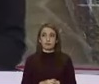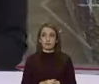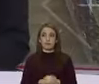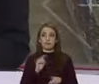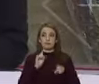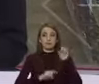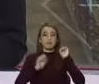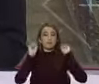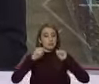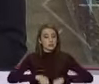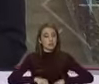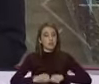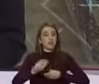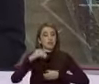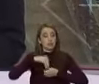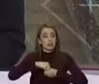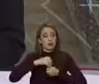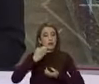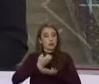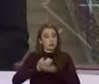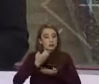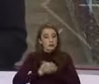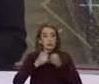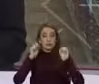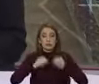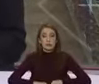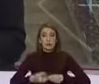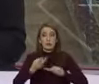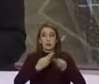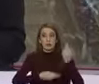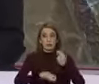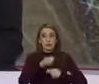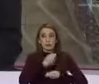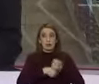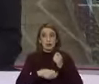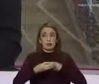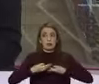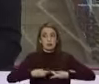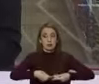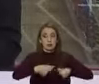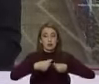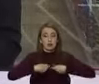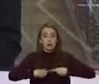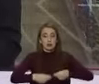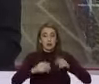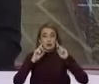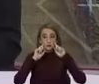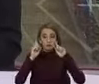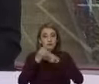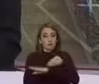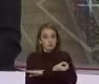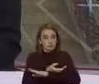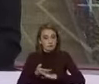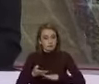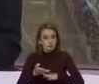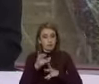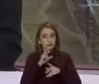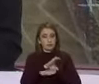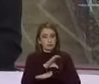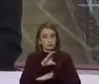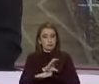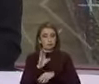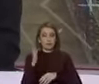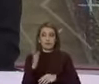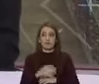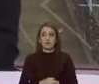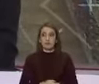Sí, es posible cuidar las finanzas personales. Se puede ahorrar y también disminuir los gastos innecesarios. En el siguiente reportaje, analistas explican cómo